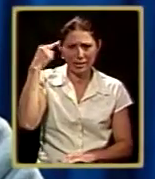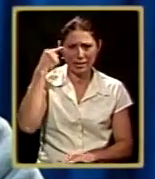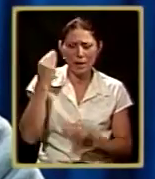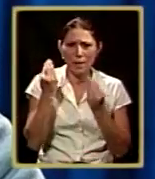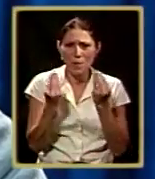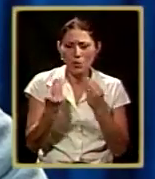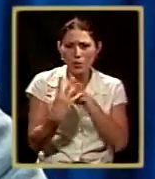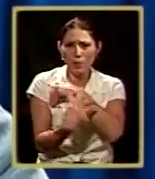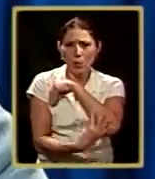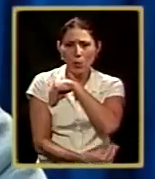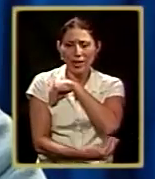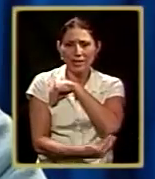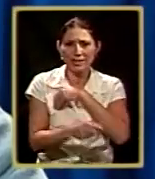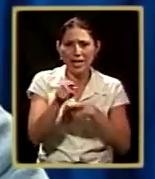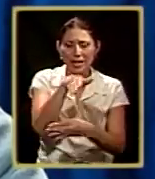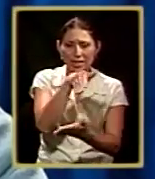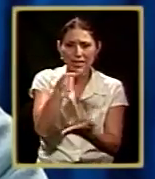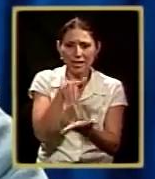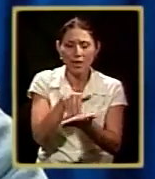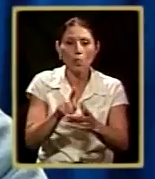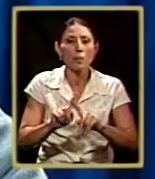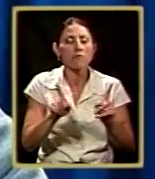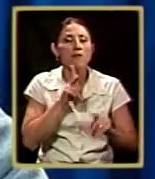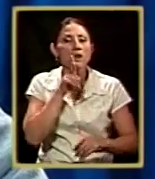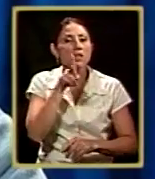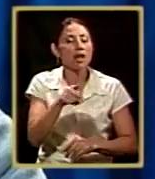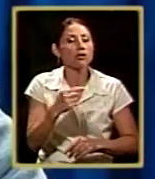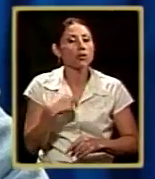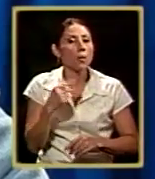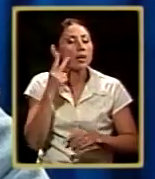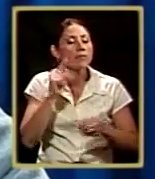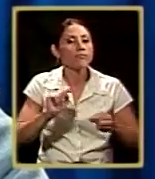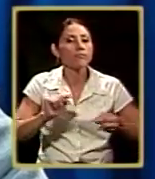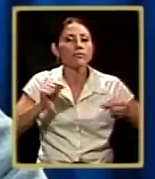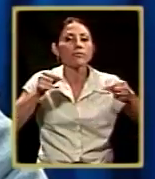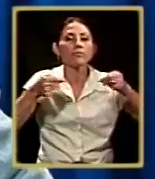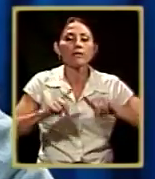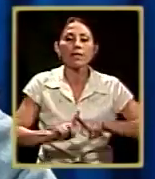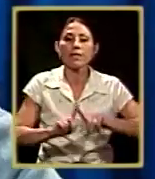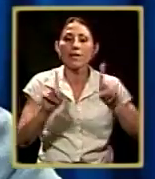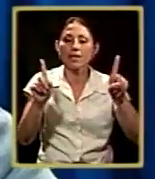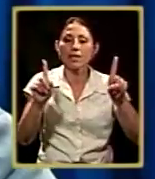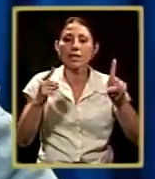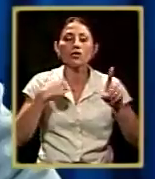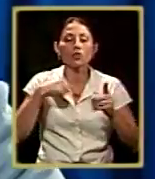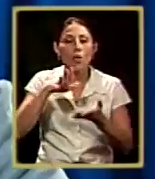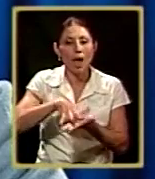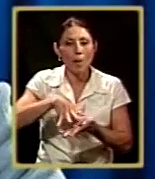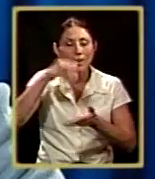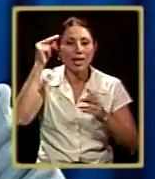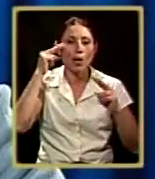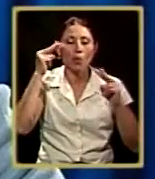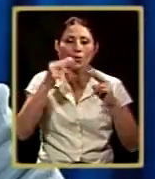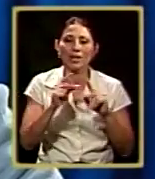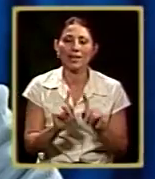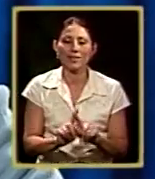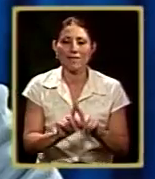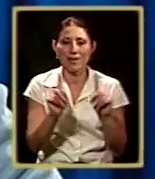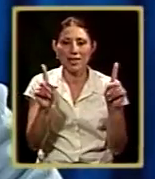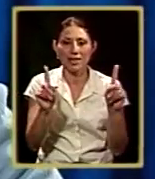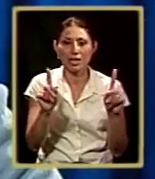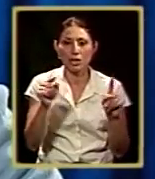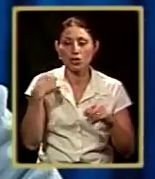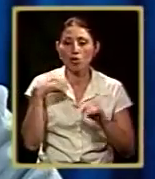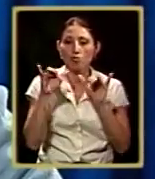en el centro y en realidad vi otra Managua, la aprendí a conocer con otros ojos. Estuve